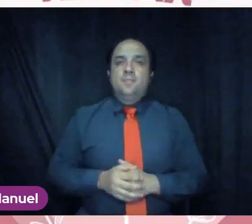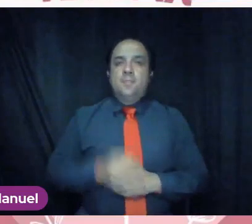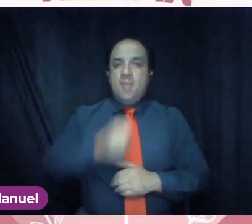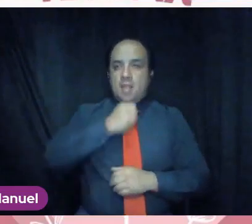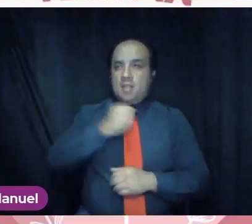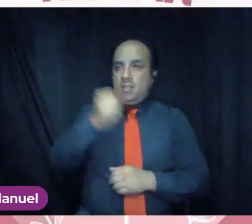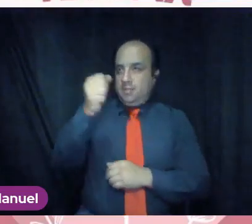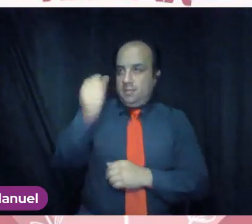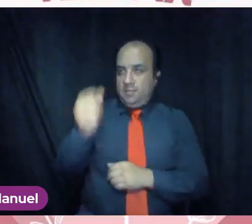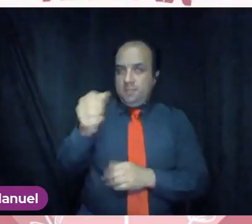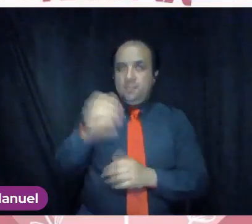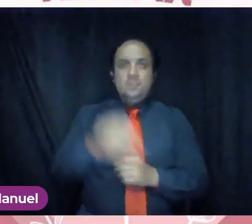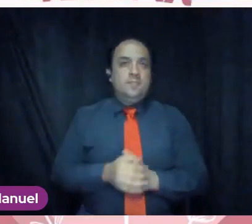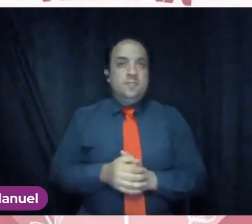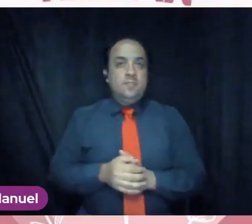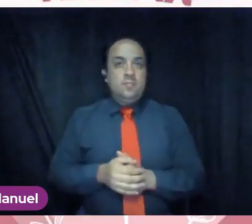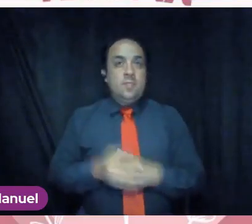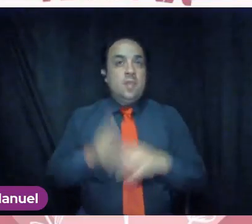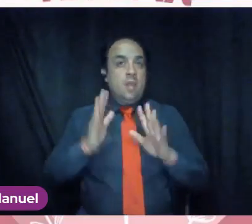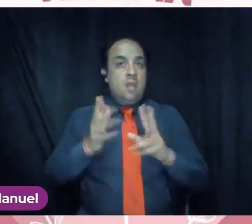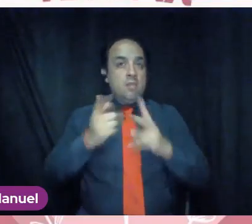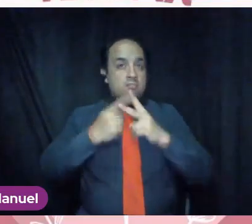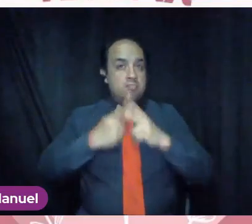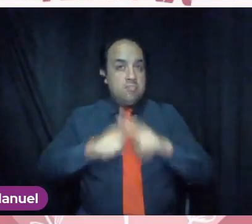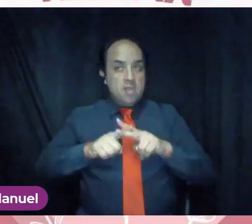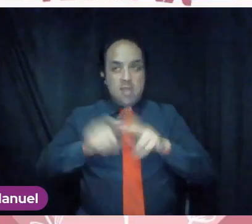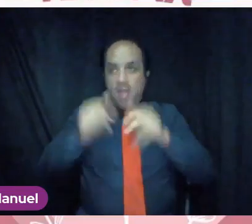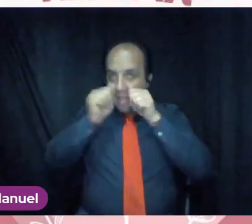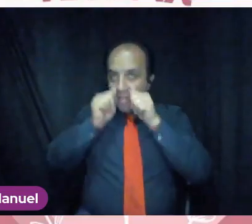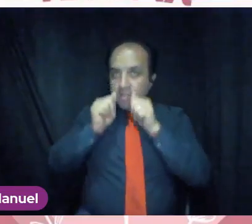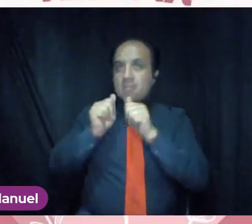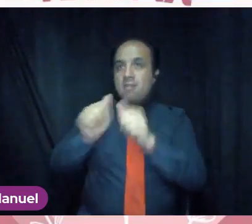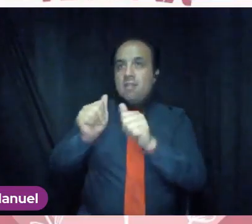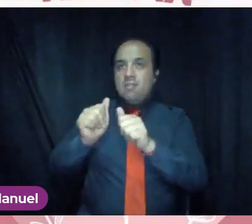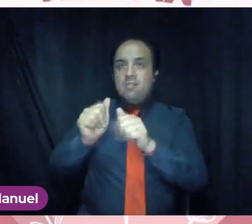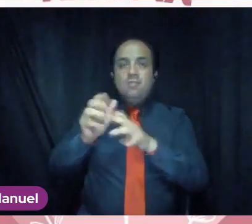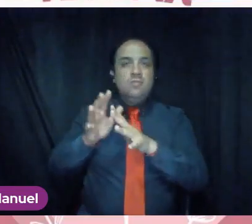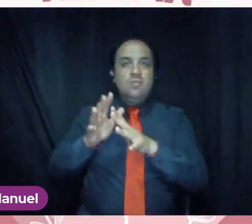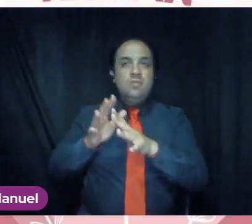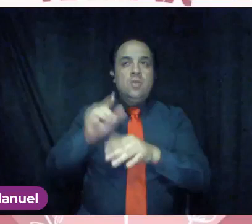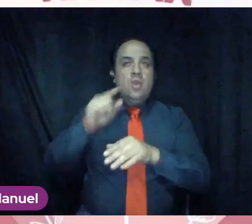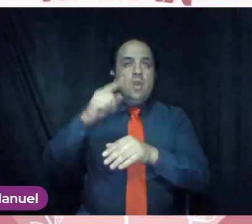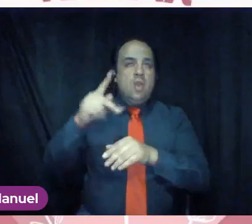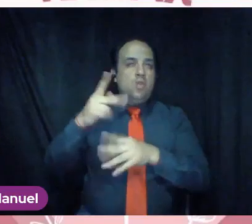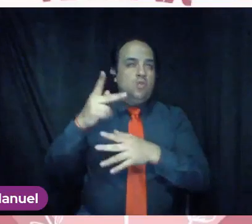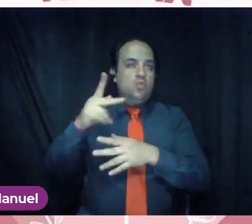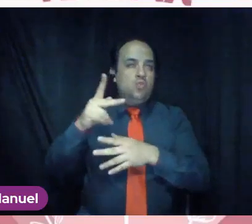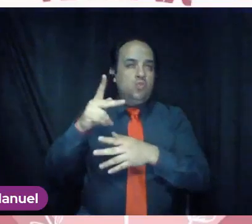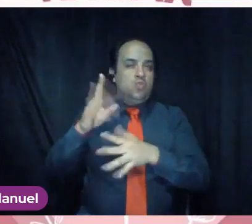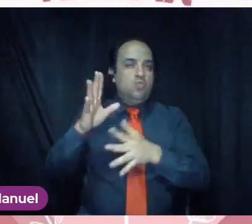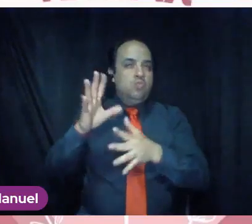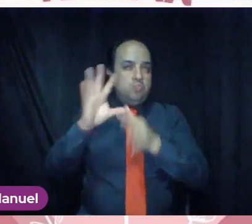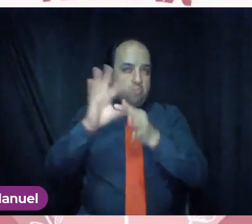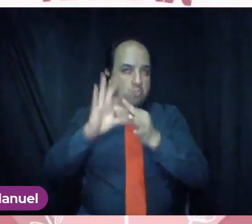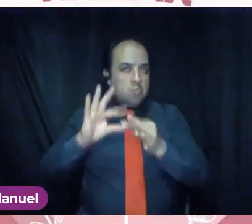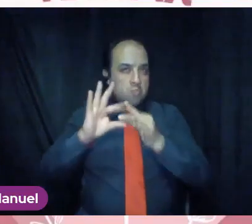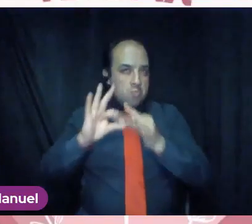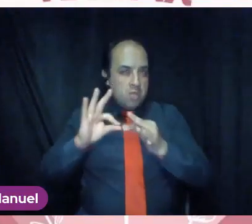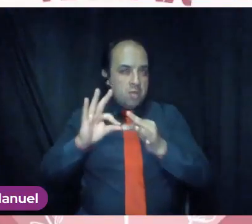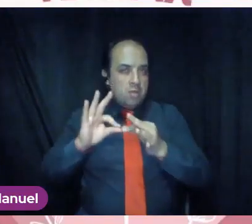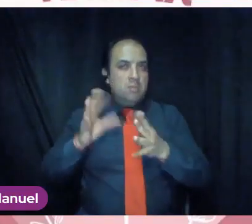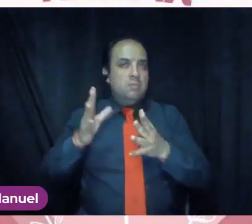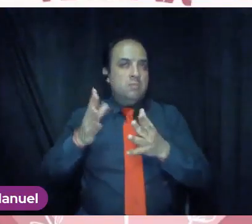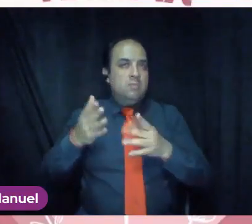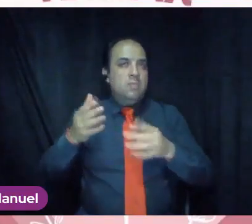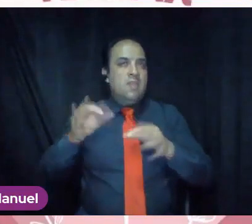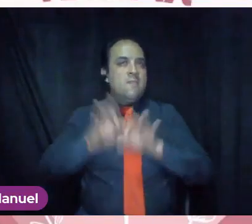de la voz para, bueno, pues atentas y atentos a escuchar. Bueno, pues lo que nos vienes a platicar sobre